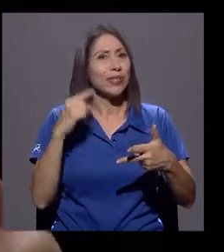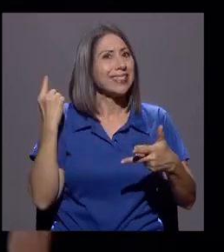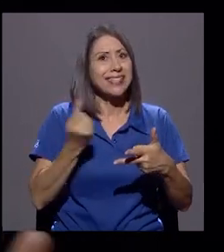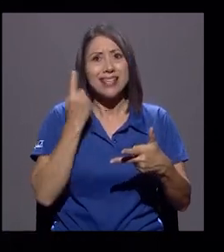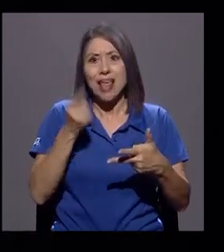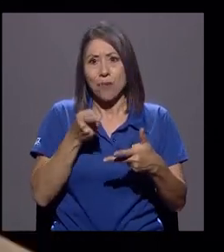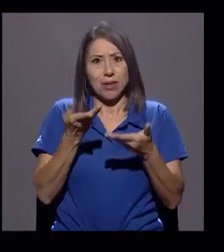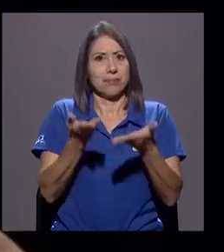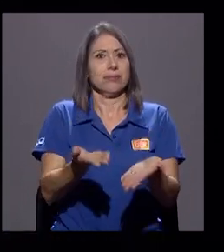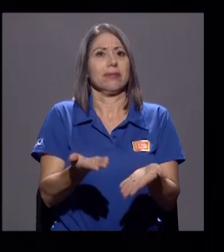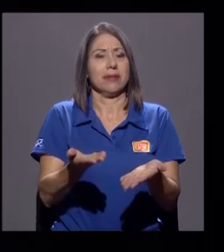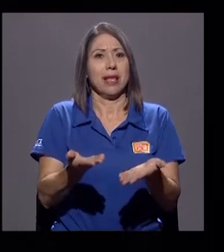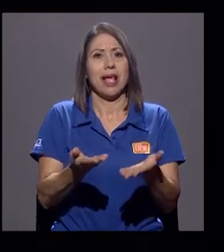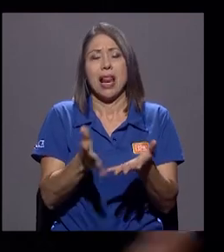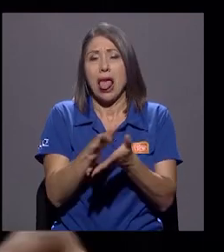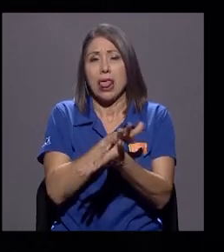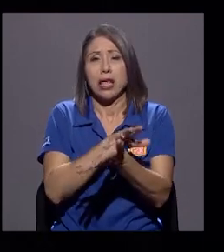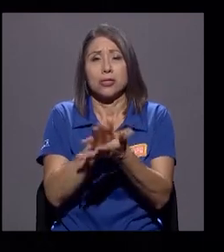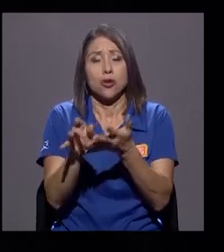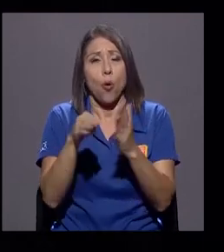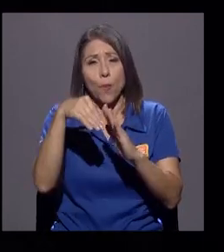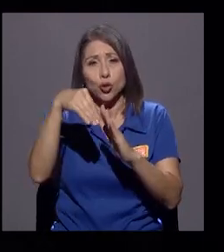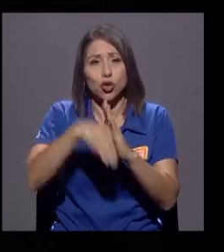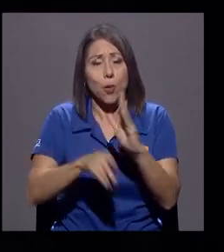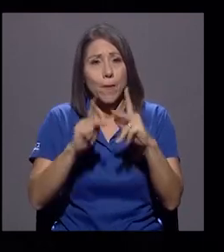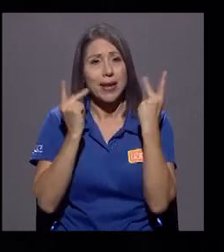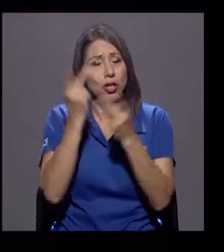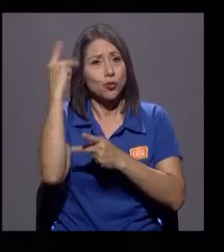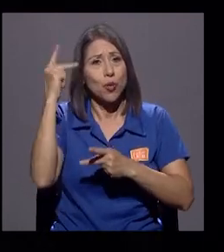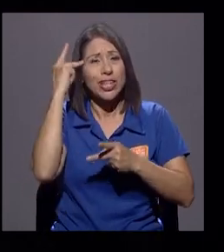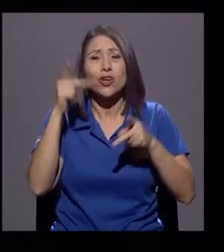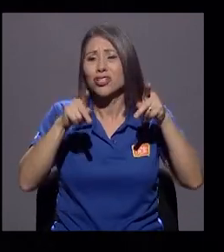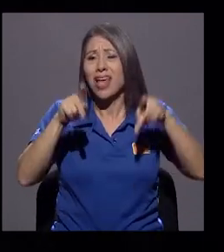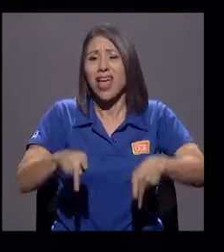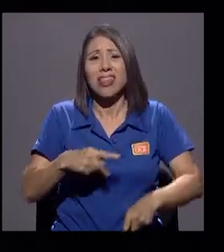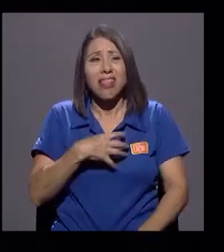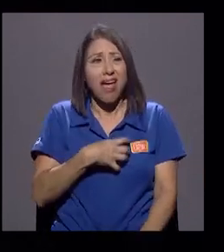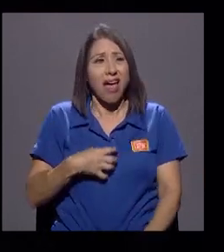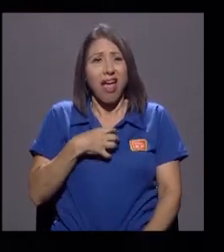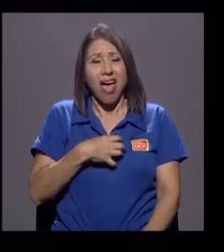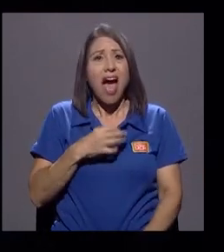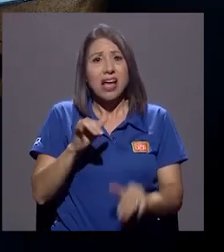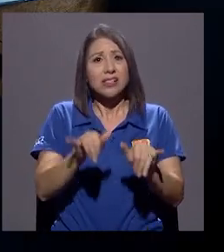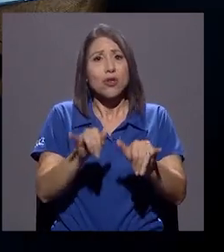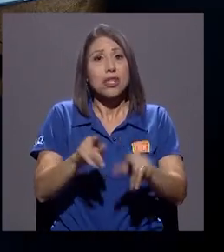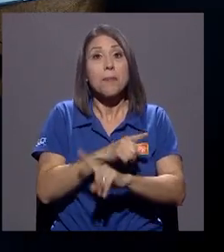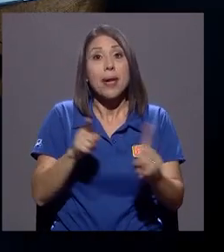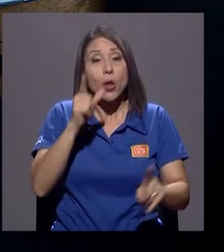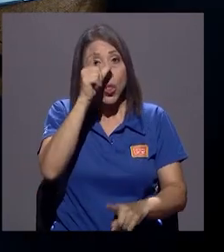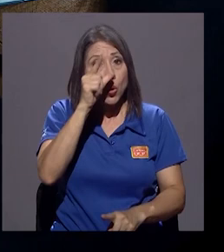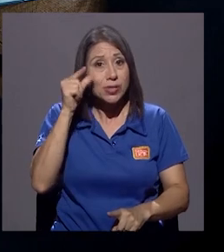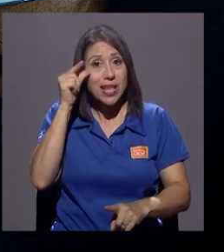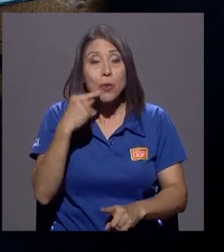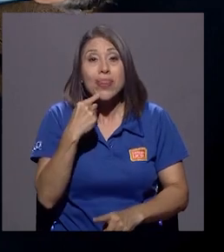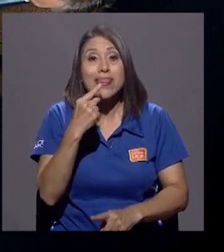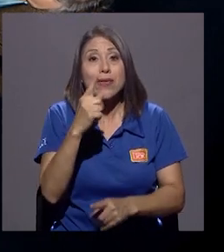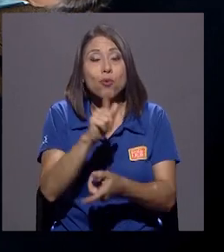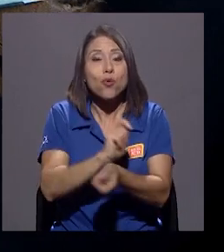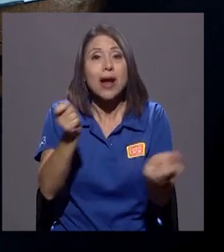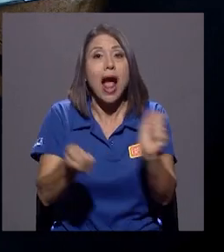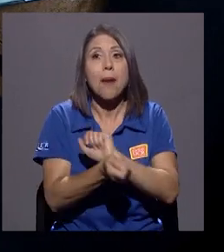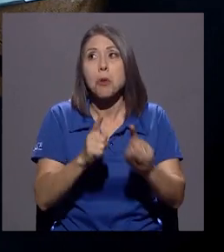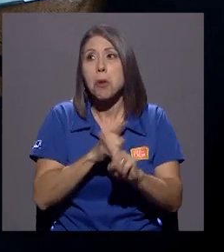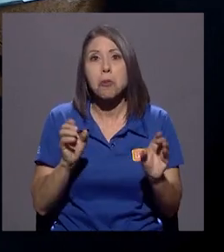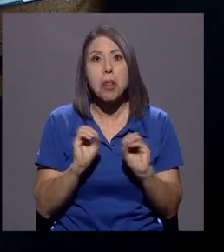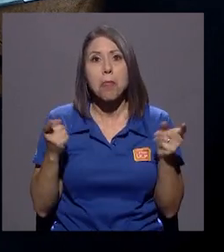políticos y la gente descontenta ha estado ahí don luis guillermo manifestó un cambio que no dio más fuerza así fue fue